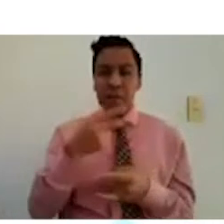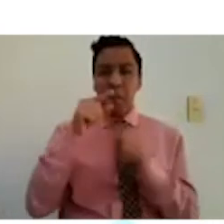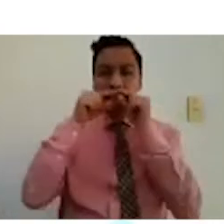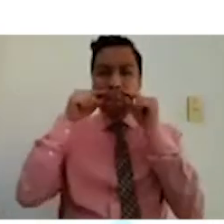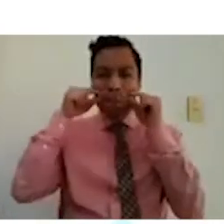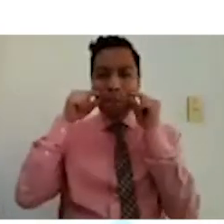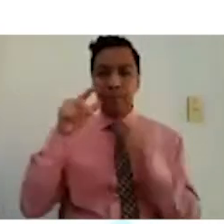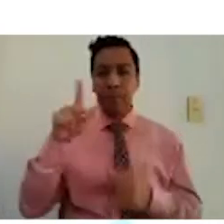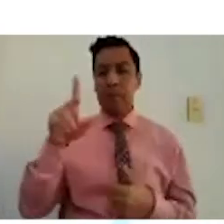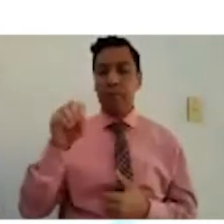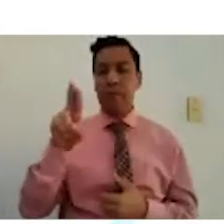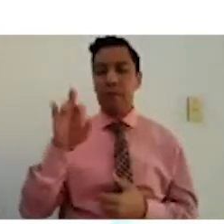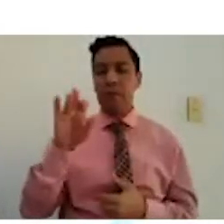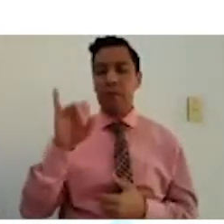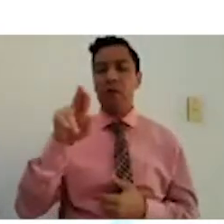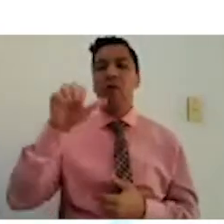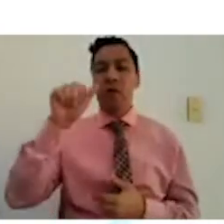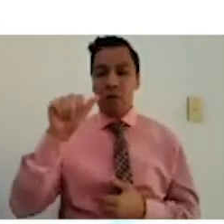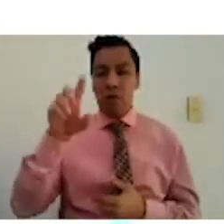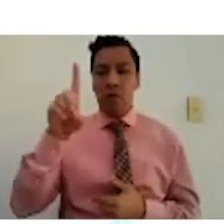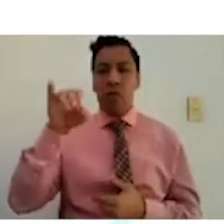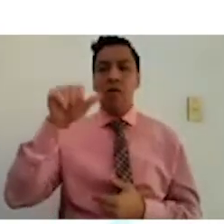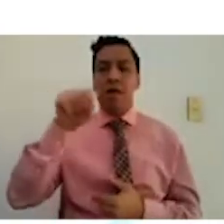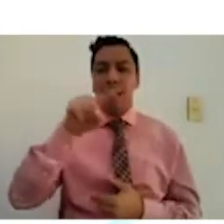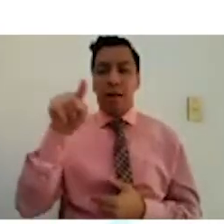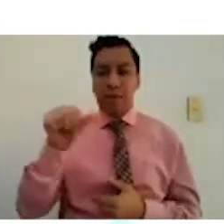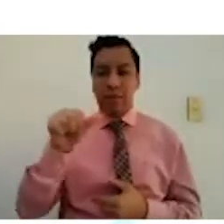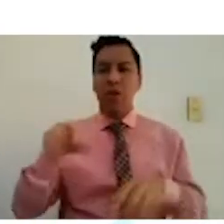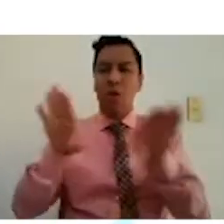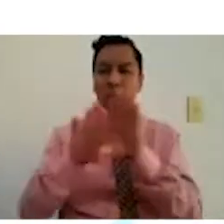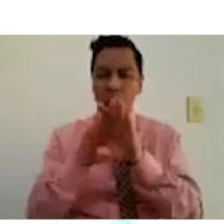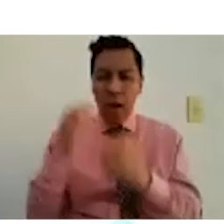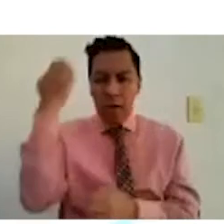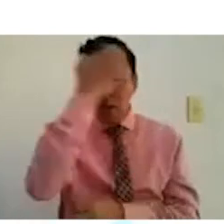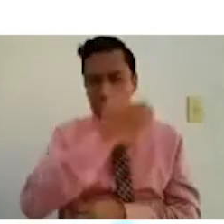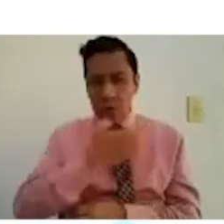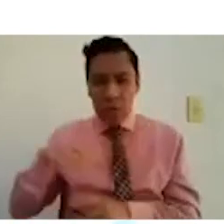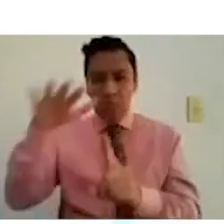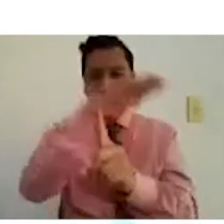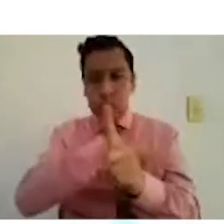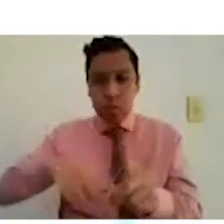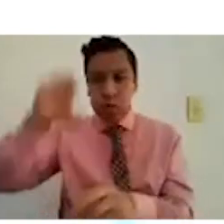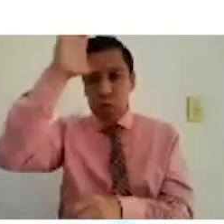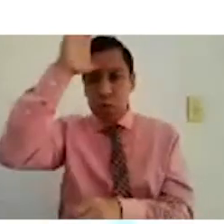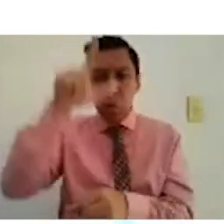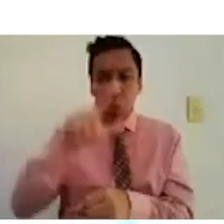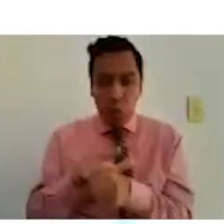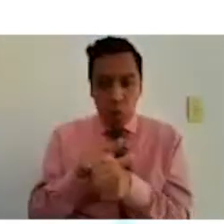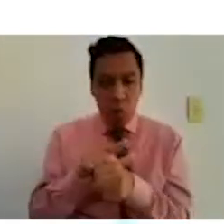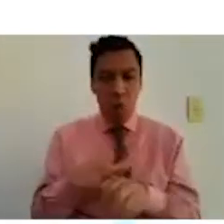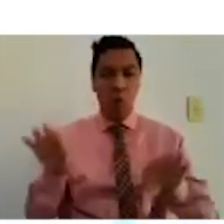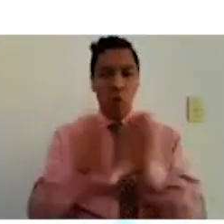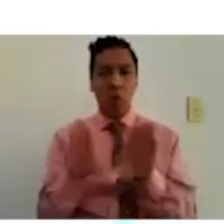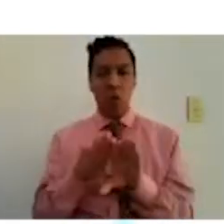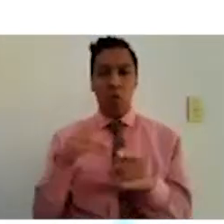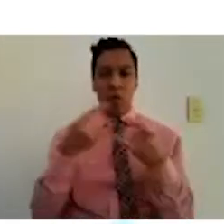su paisano Julio Alejandro le permitió focalizar y hacer un análisis sociocultural del protagonista religioso a lo largo de